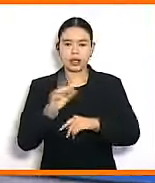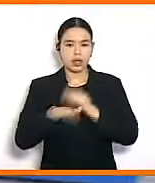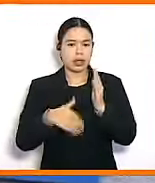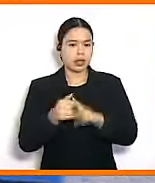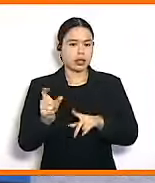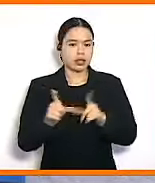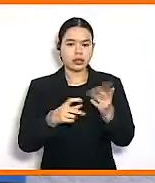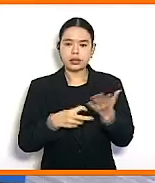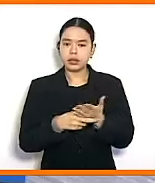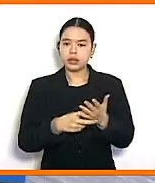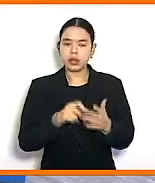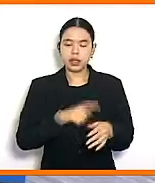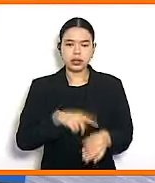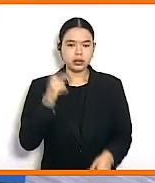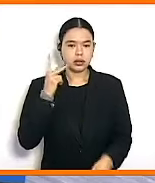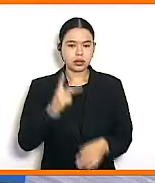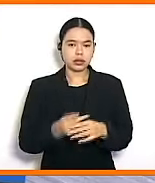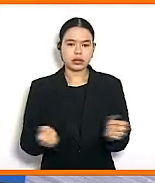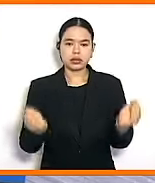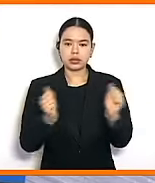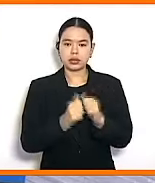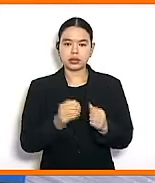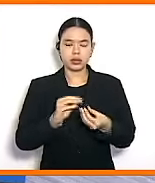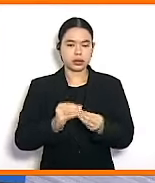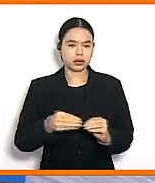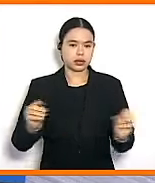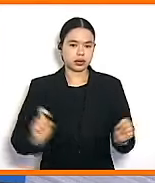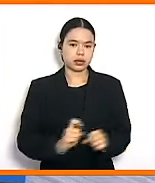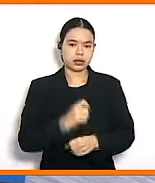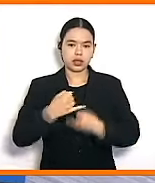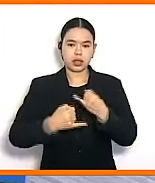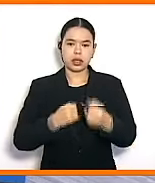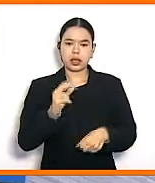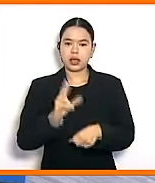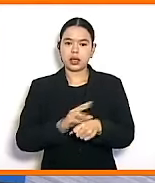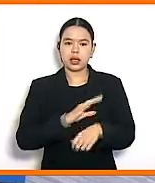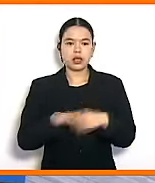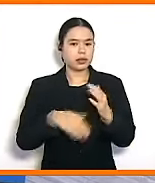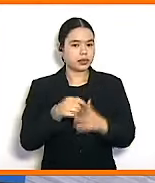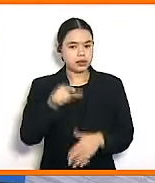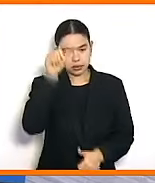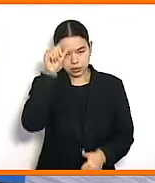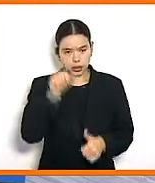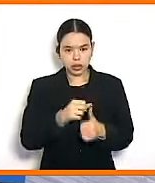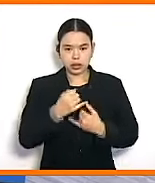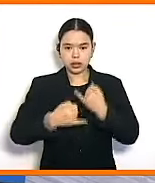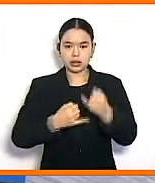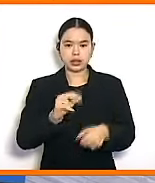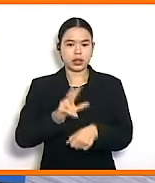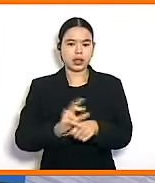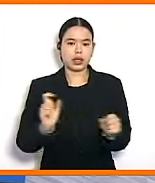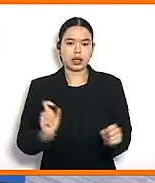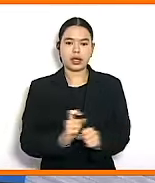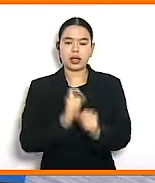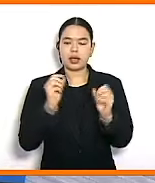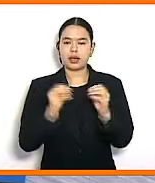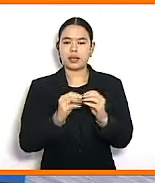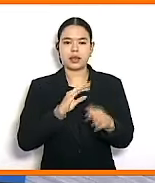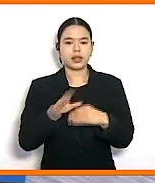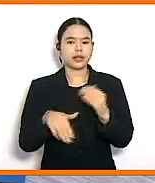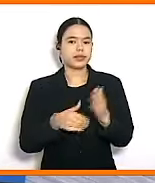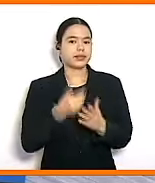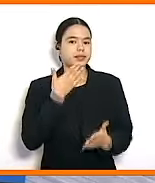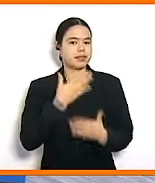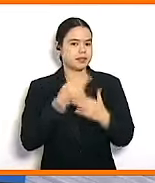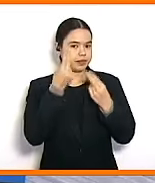mano para conocer los tres dígitos que forman el número seleccionado para Juga 3. Y recuerda que con Juga 3 gana mucho más. Lo mejor de todo es que